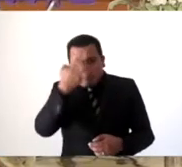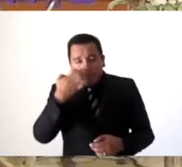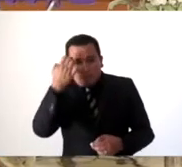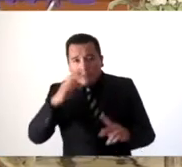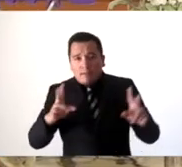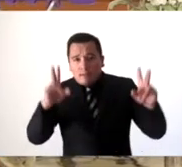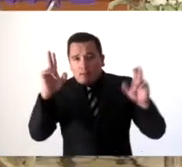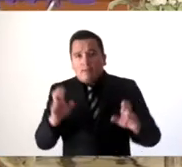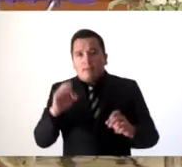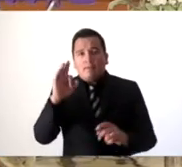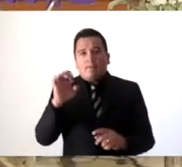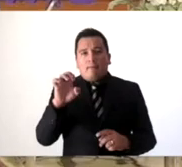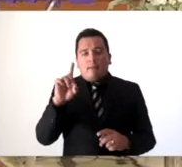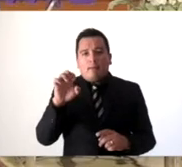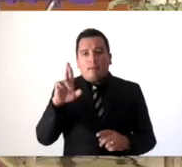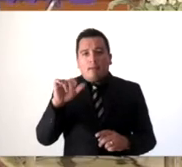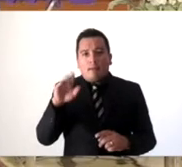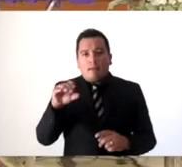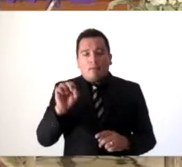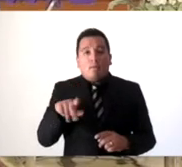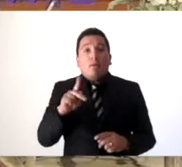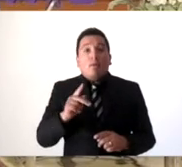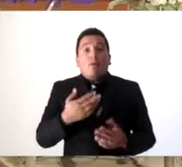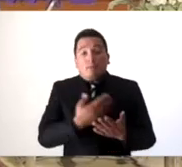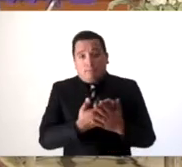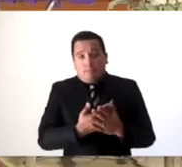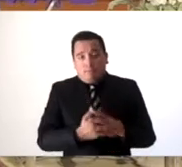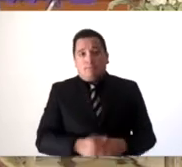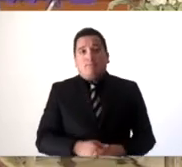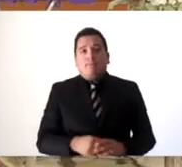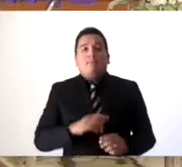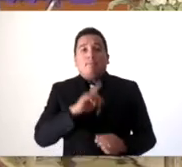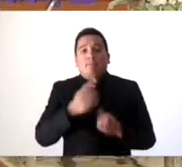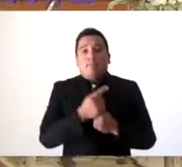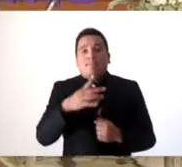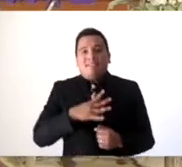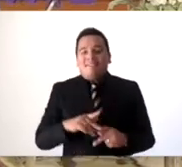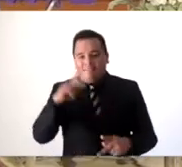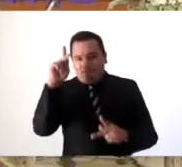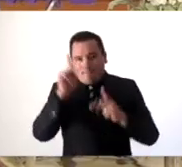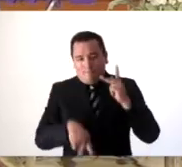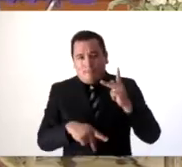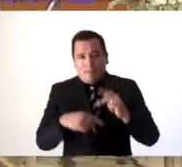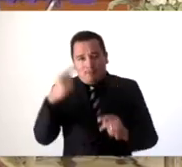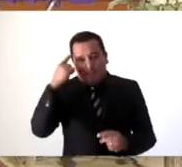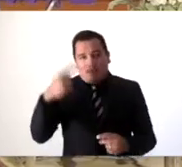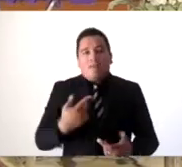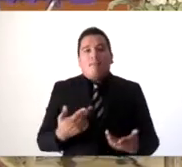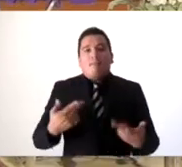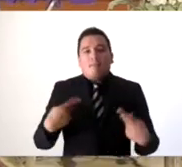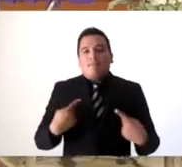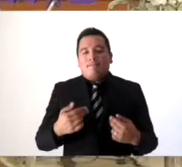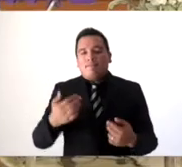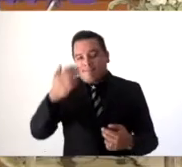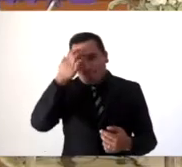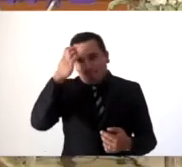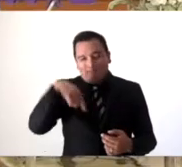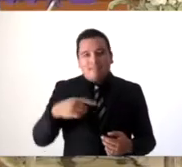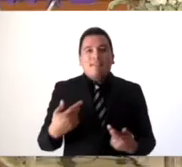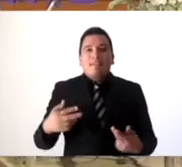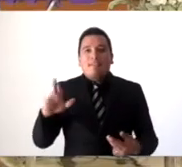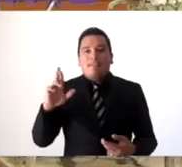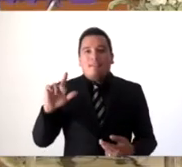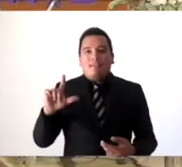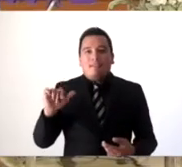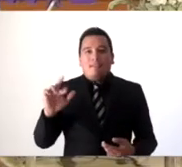evaluar en el tema del federalismo. Y te vamos a pedir que nos respondas después de hacer esta pequeña pausa para